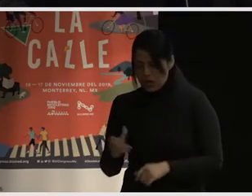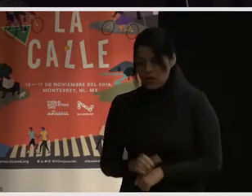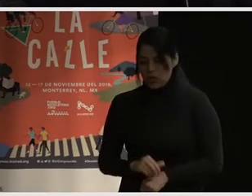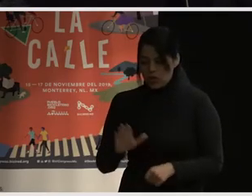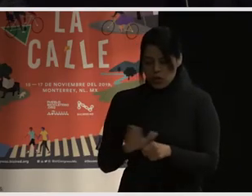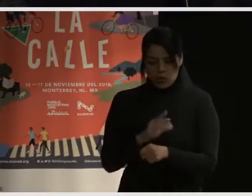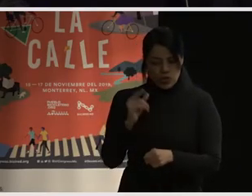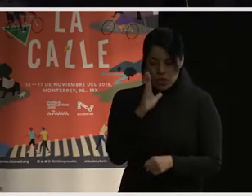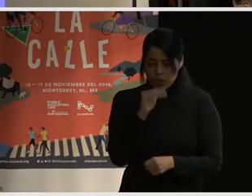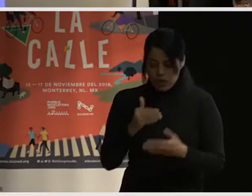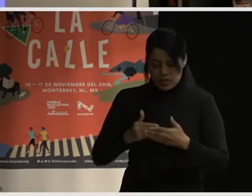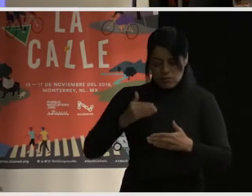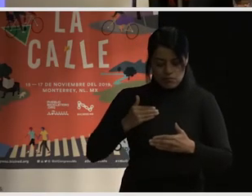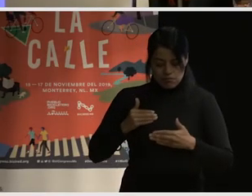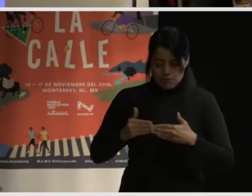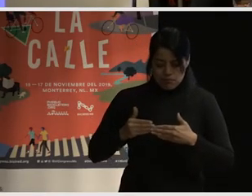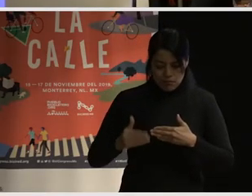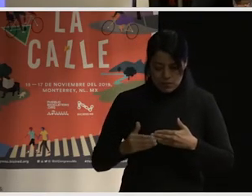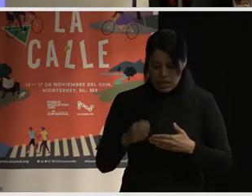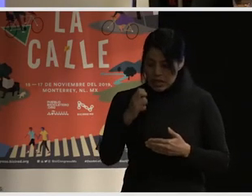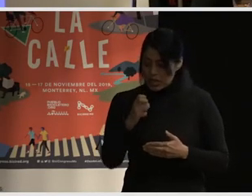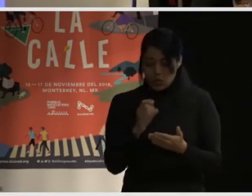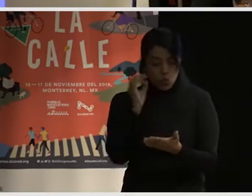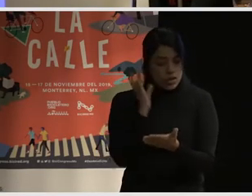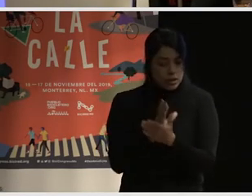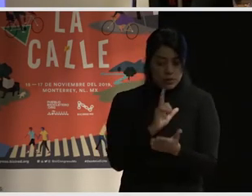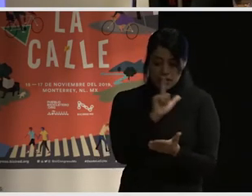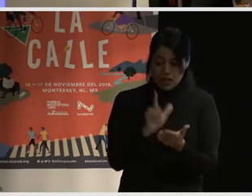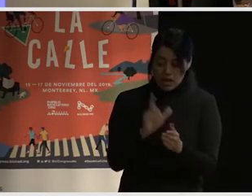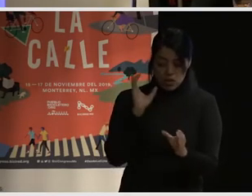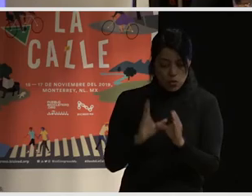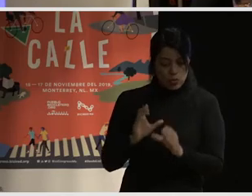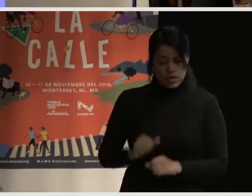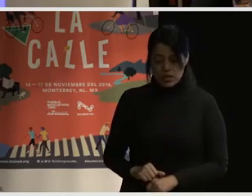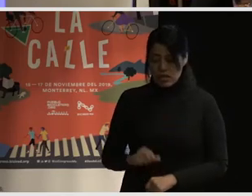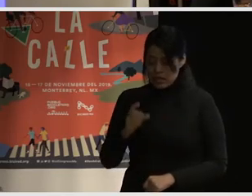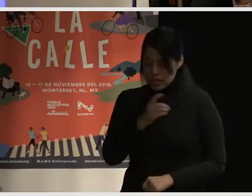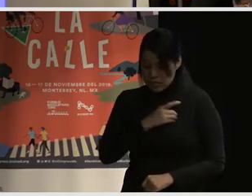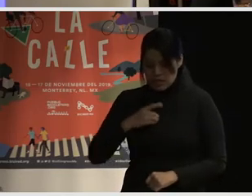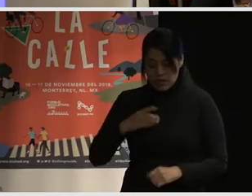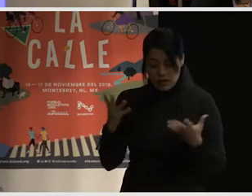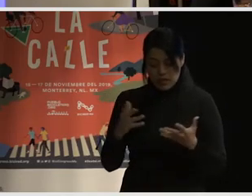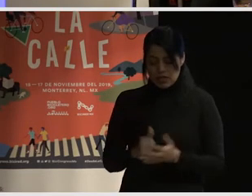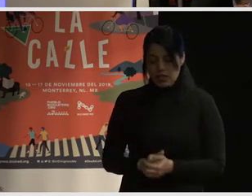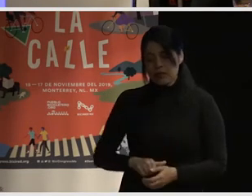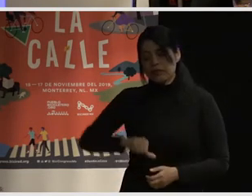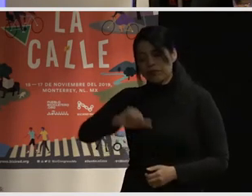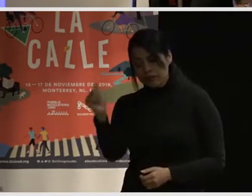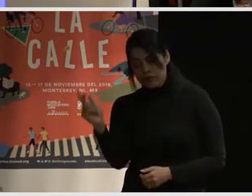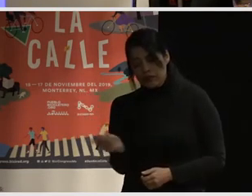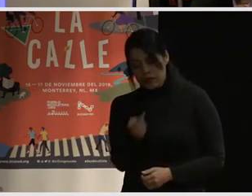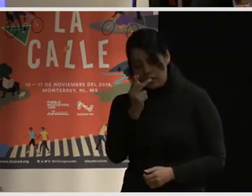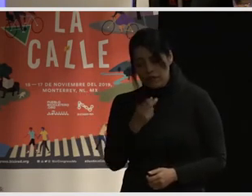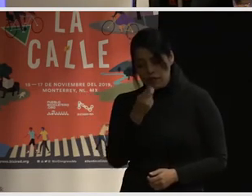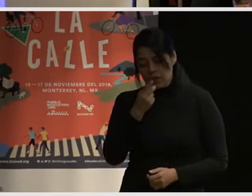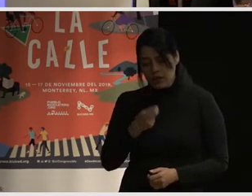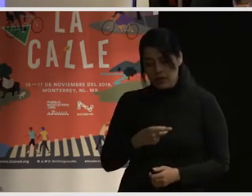haces para adelante ni para atrás ahí está lo dice la ley y tiene que salir así no el otro tema que preguntaban